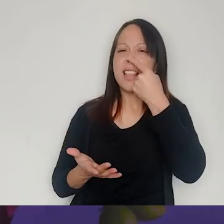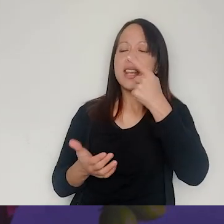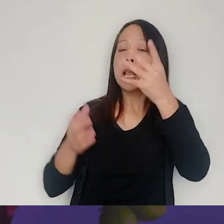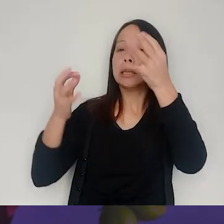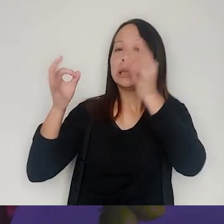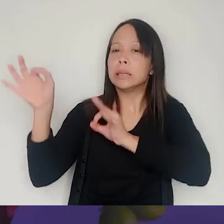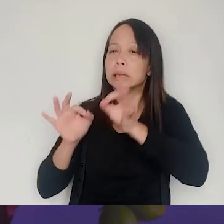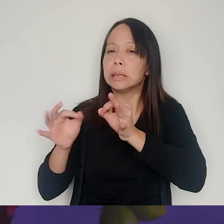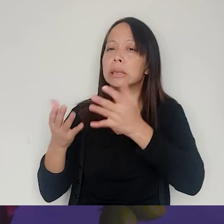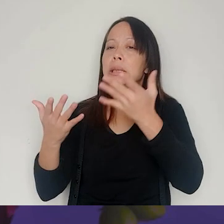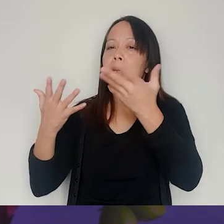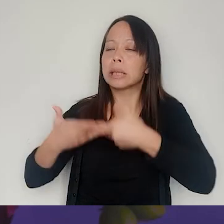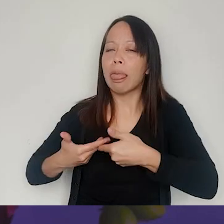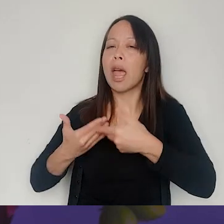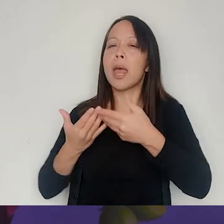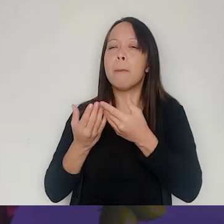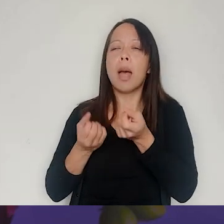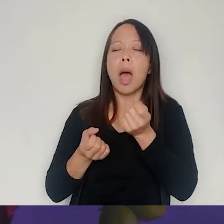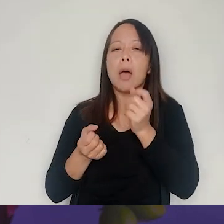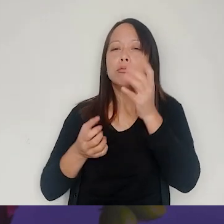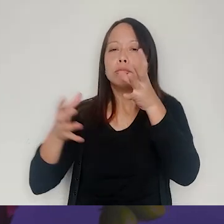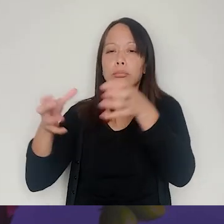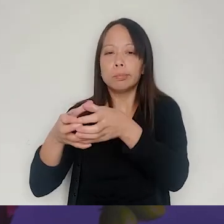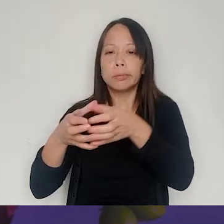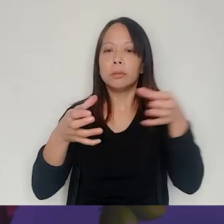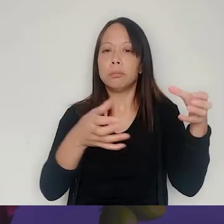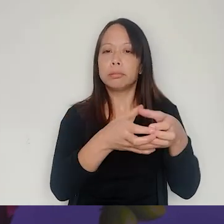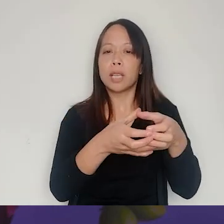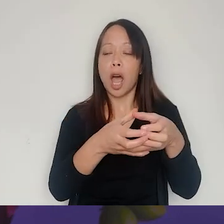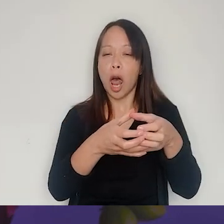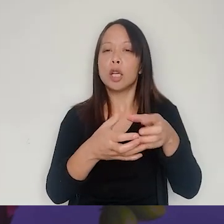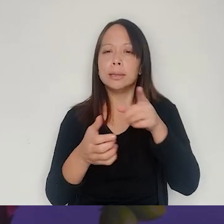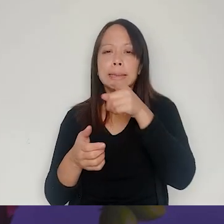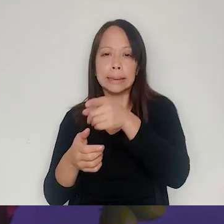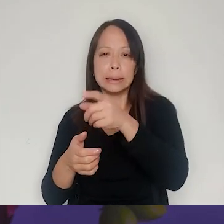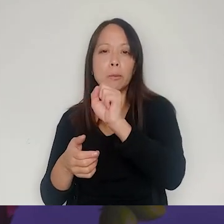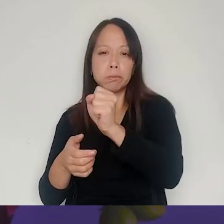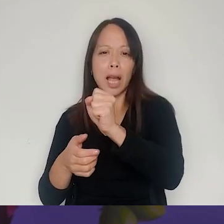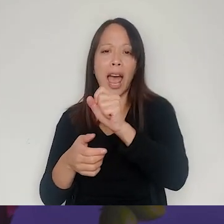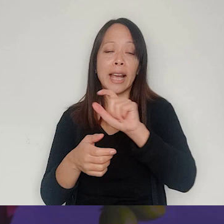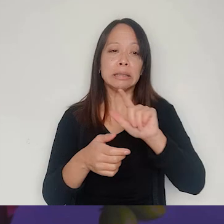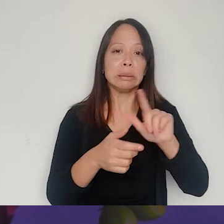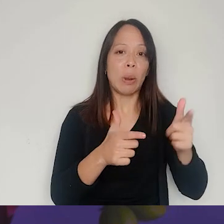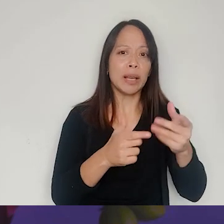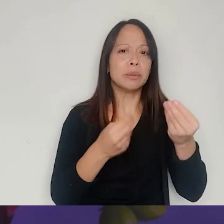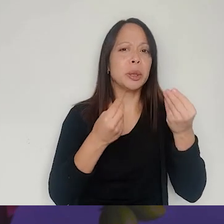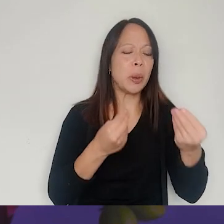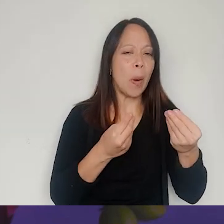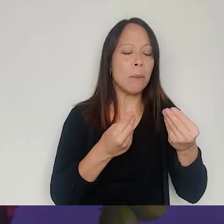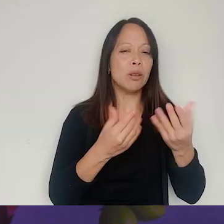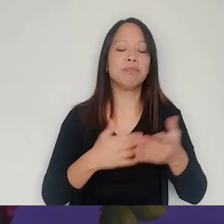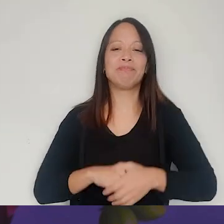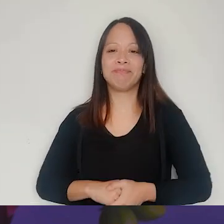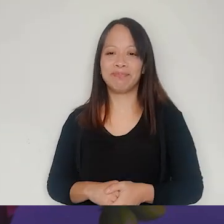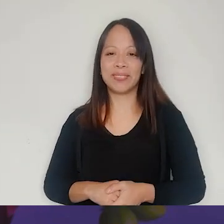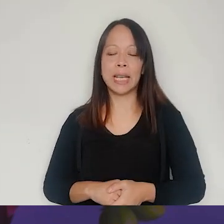el saber, oye, qué elementos son comunes a las personas que reciben diagnóstico con enfermedades raras frente a las que no. Y ya finalizando,